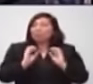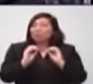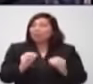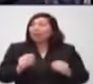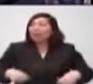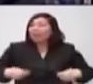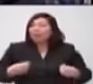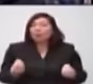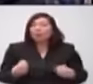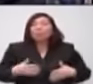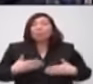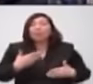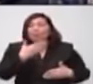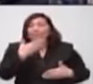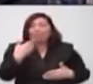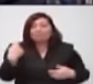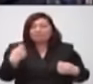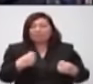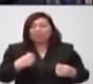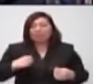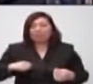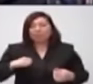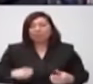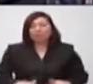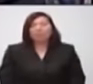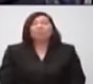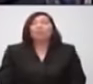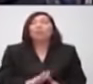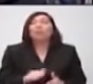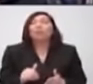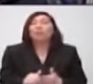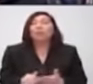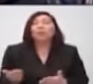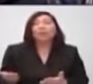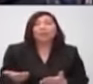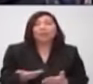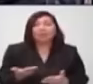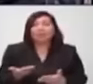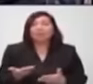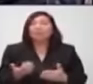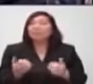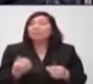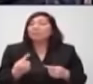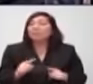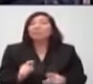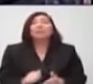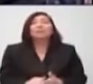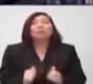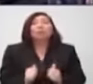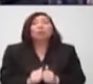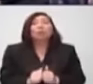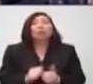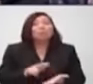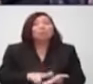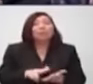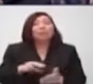gasto y cómo podemos mejorar los ingresos de la municipalidad. Todo ello últimamente nos ha permitido contar con la